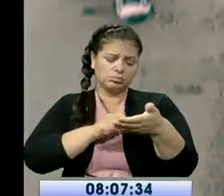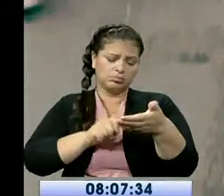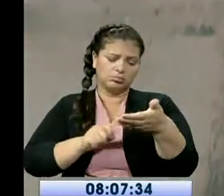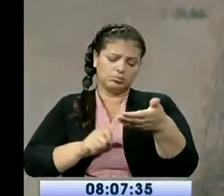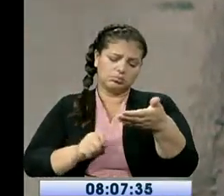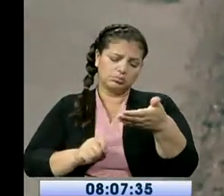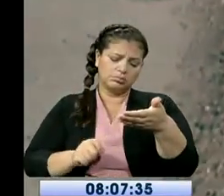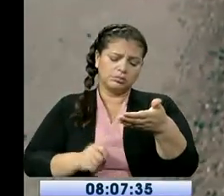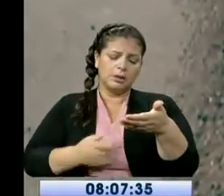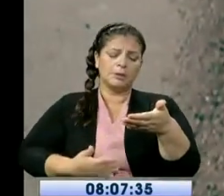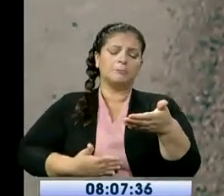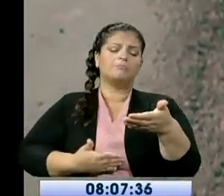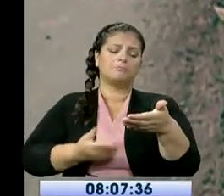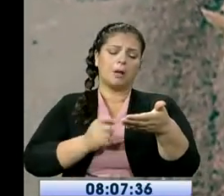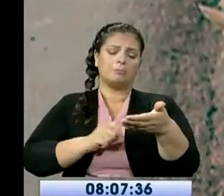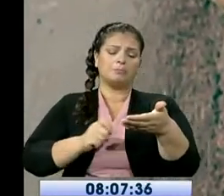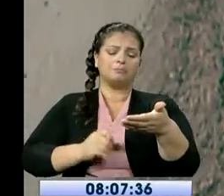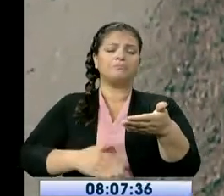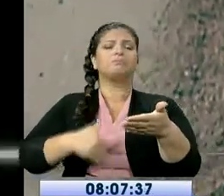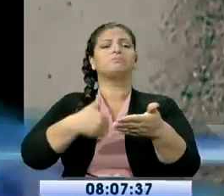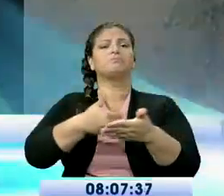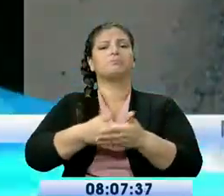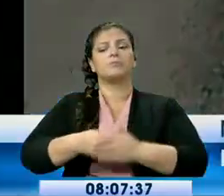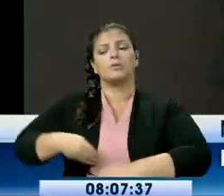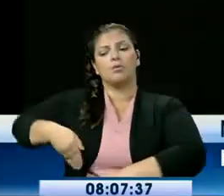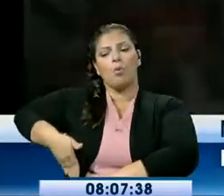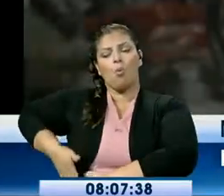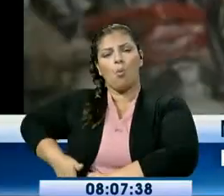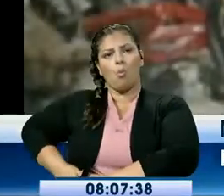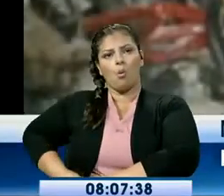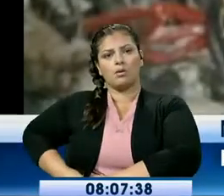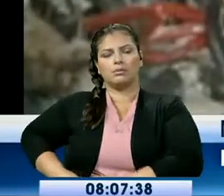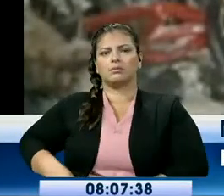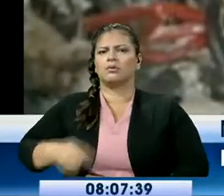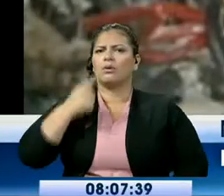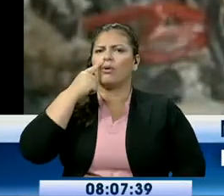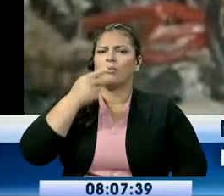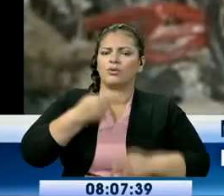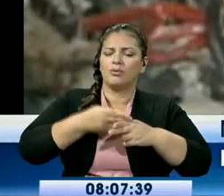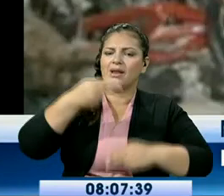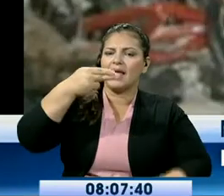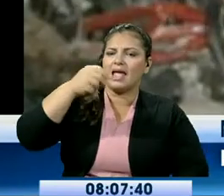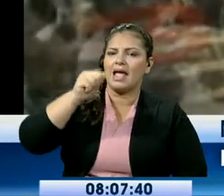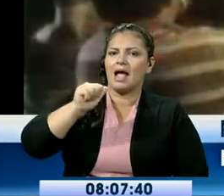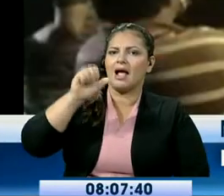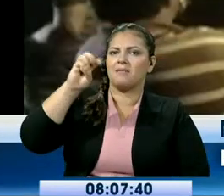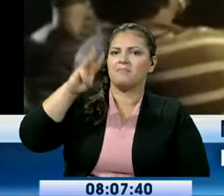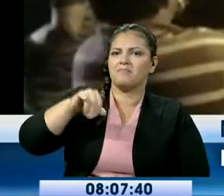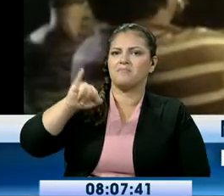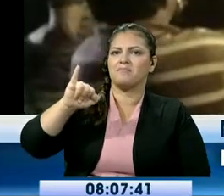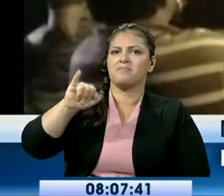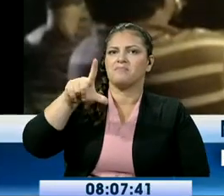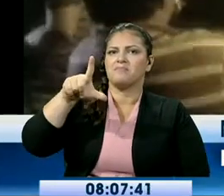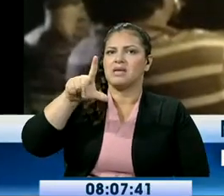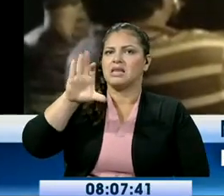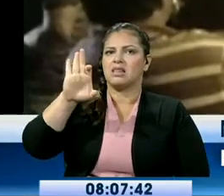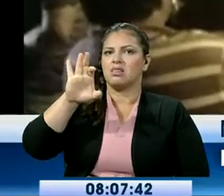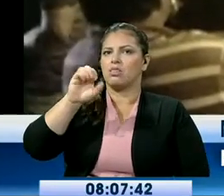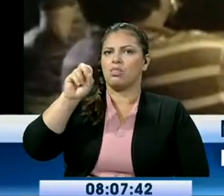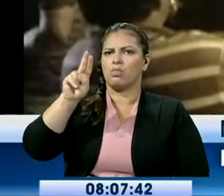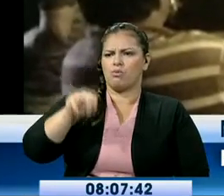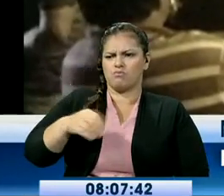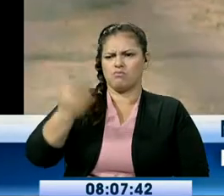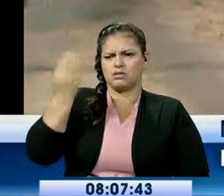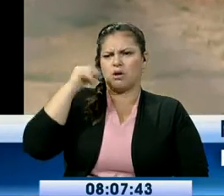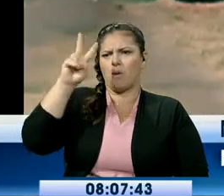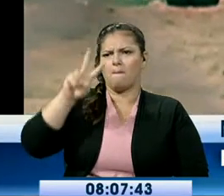Aquí cayó la motocicleta que conducía Hamilton Dalibert Tavares Magallanes la noche del viernes, cuando chocó contra un tráiler que